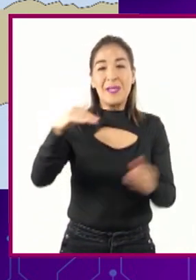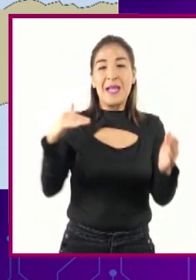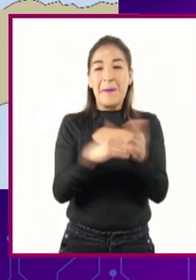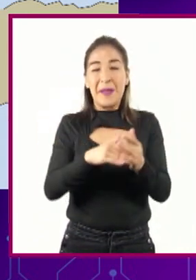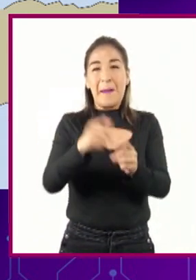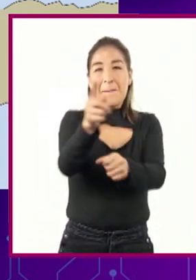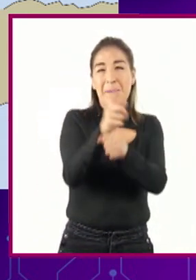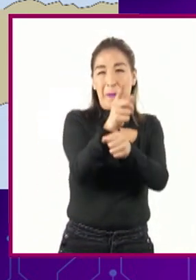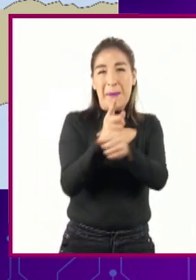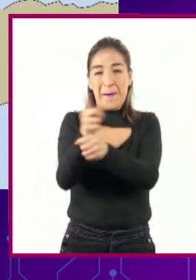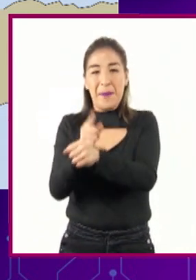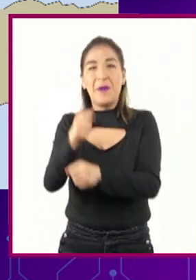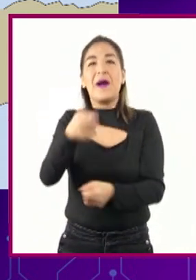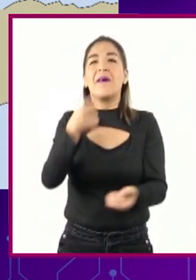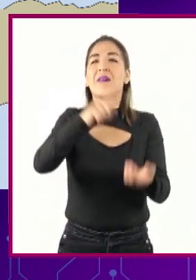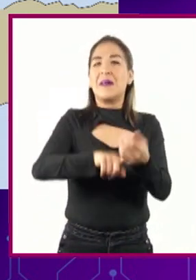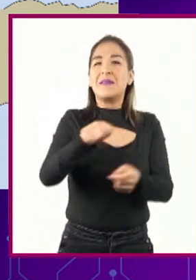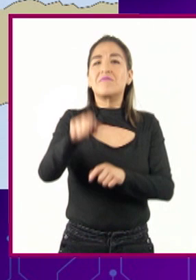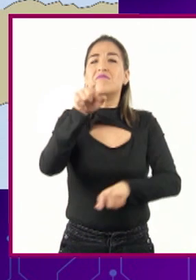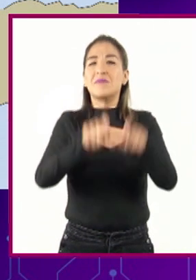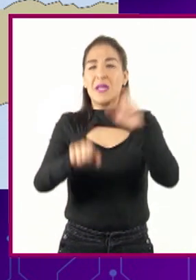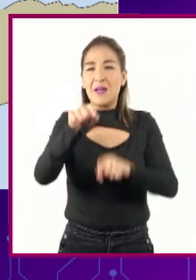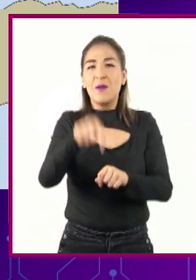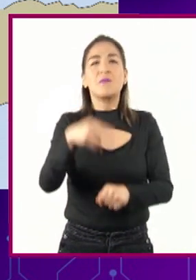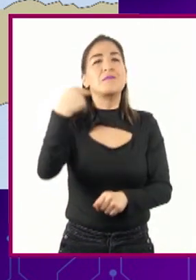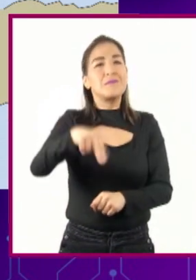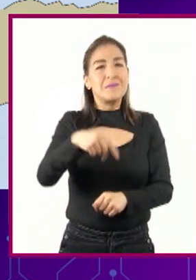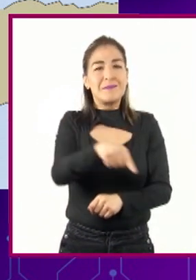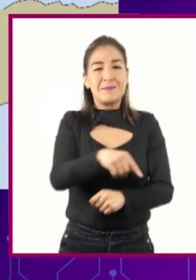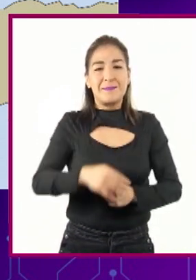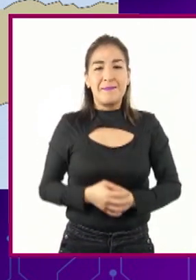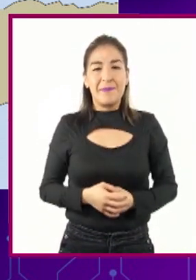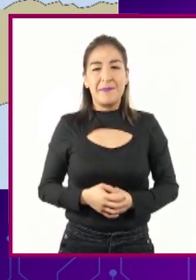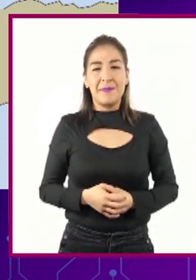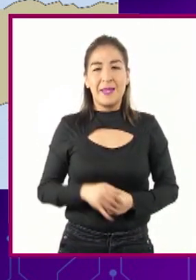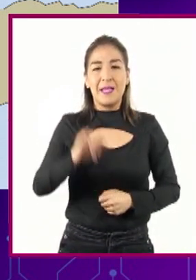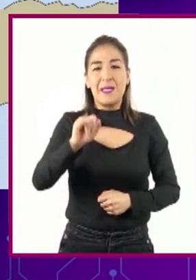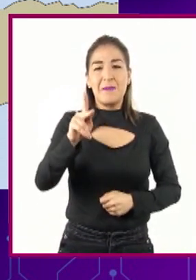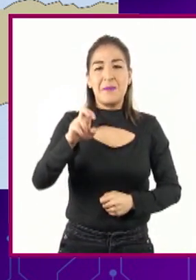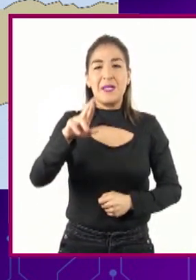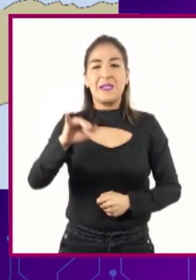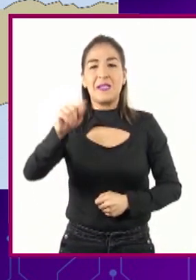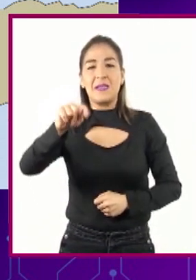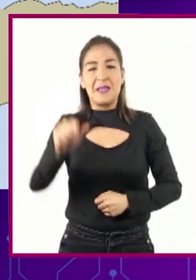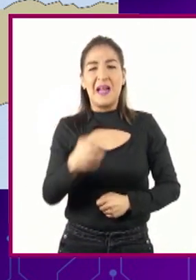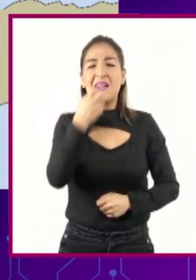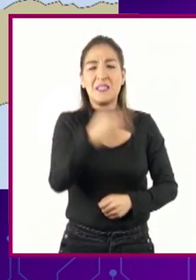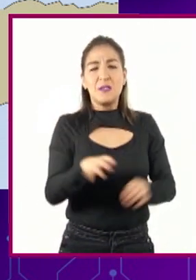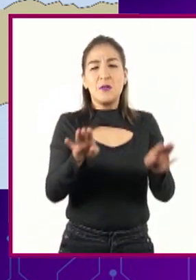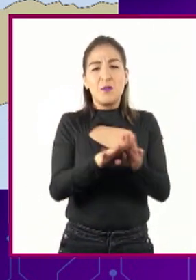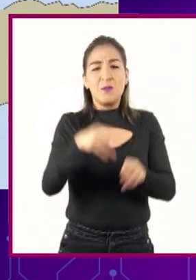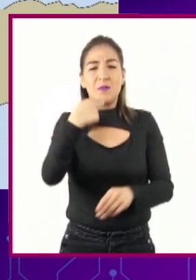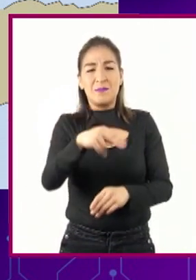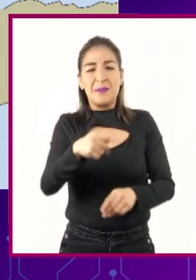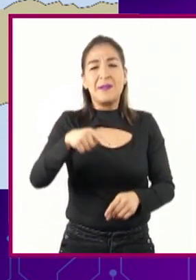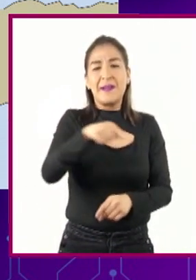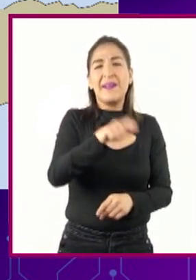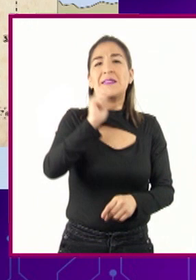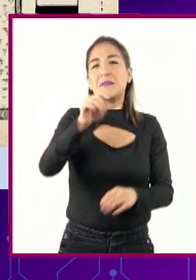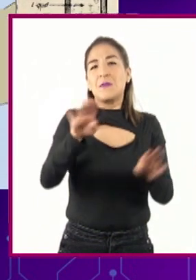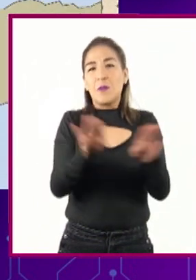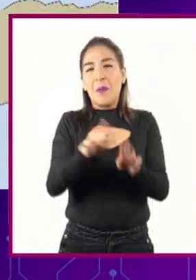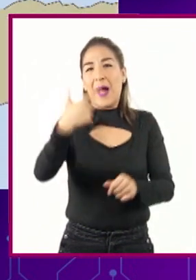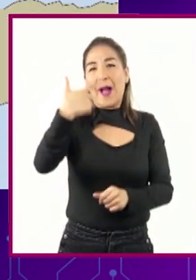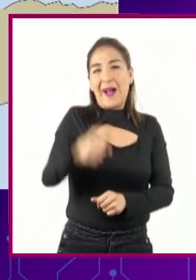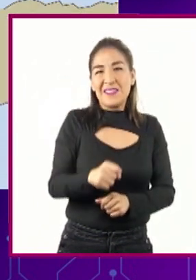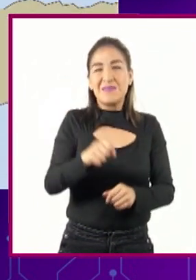con el agente químico que fue bautizado como hiperita. Este agente químico también fue conocido como